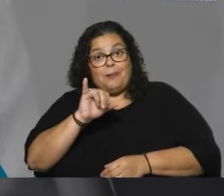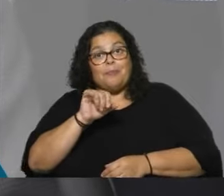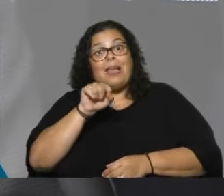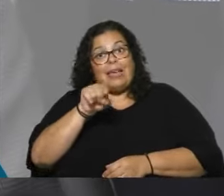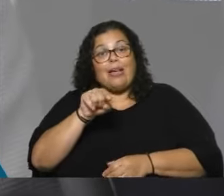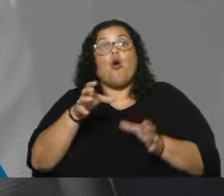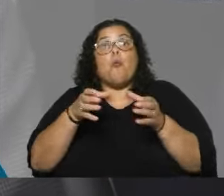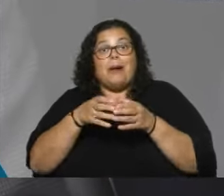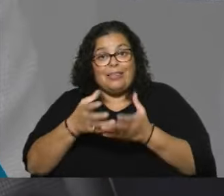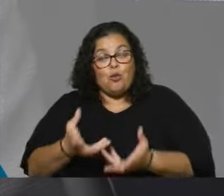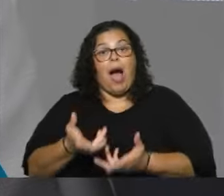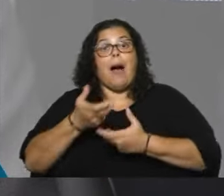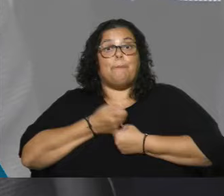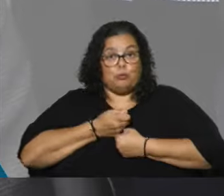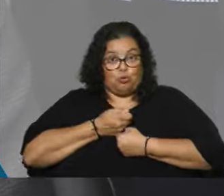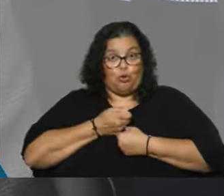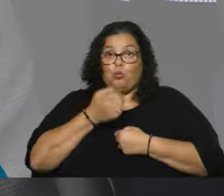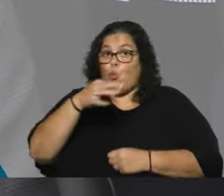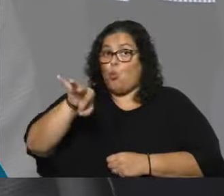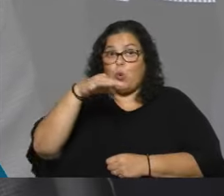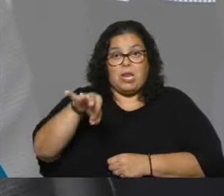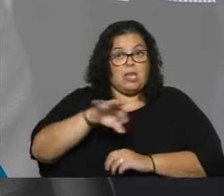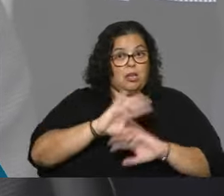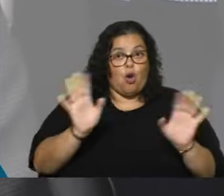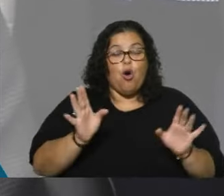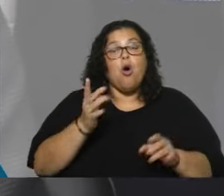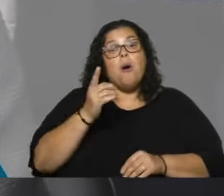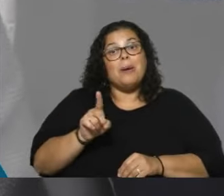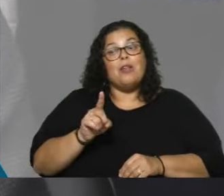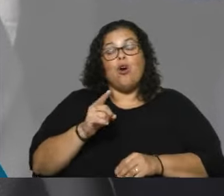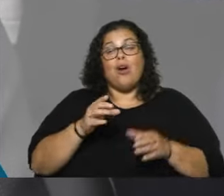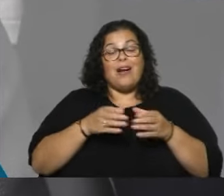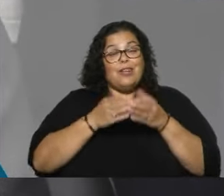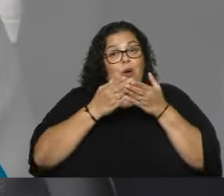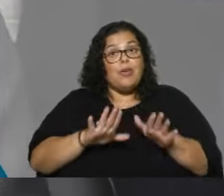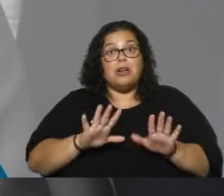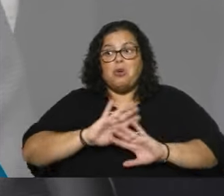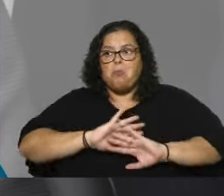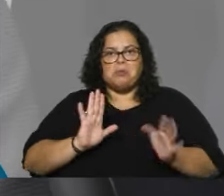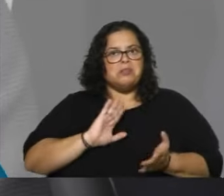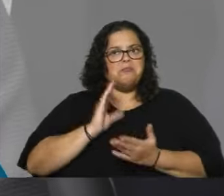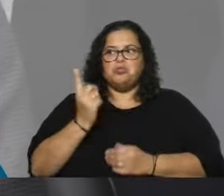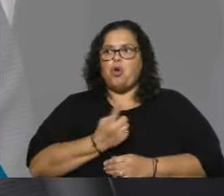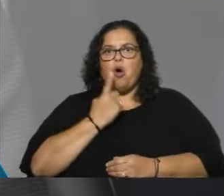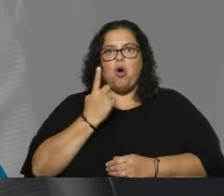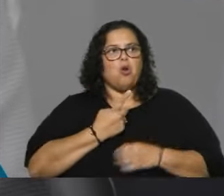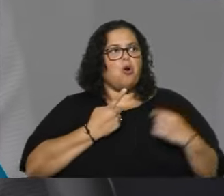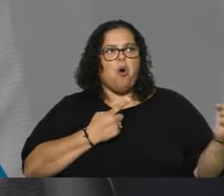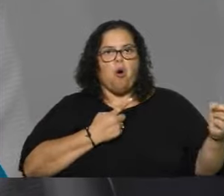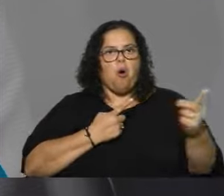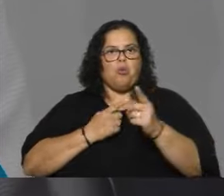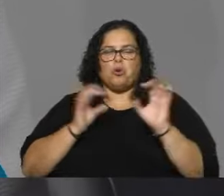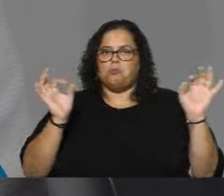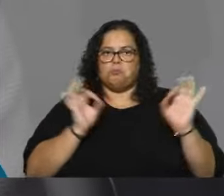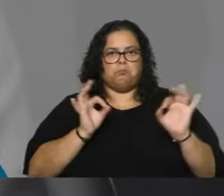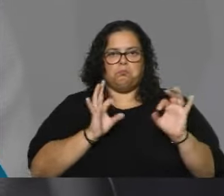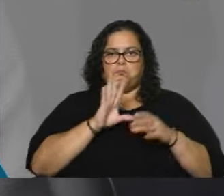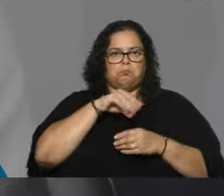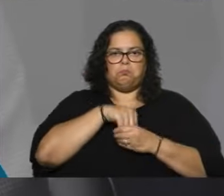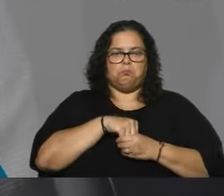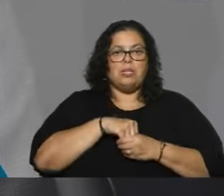apoyó esta instancia, Cabildo Abierto quedó solo y nosotros realmente